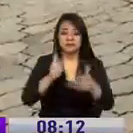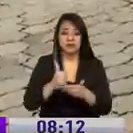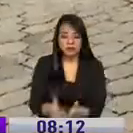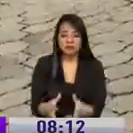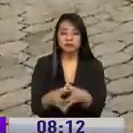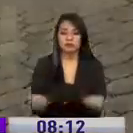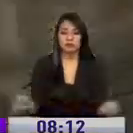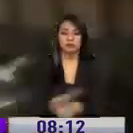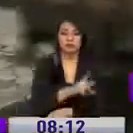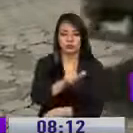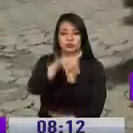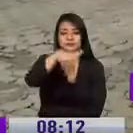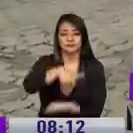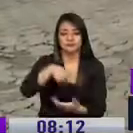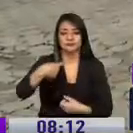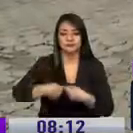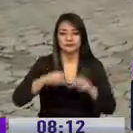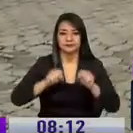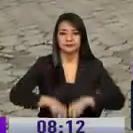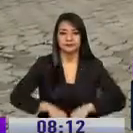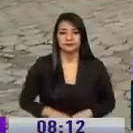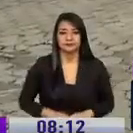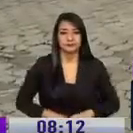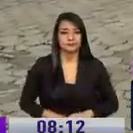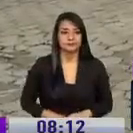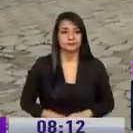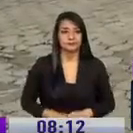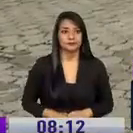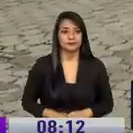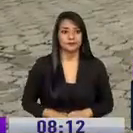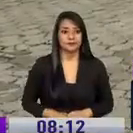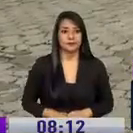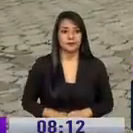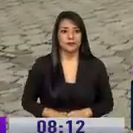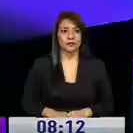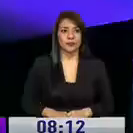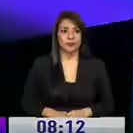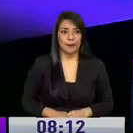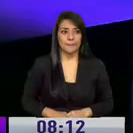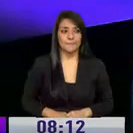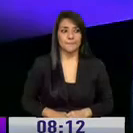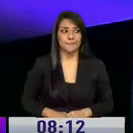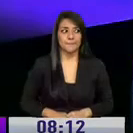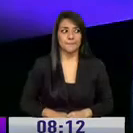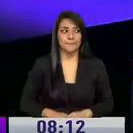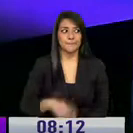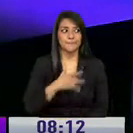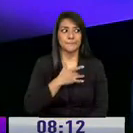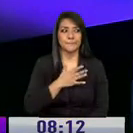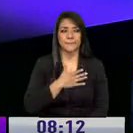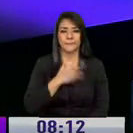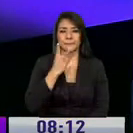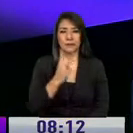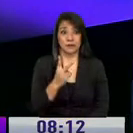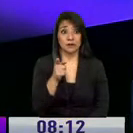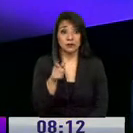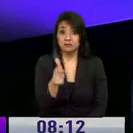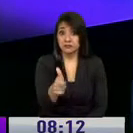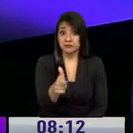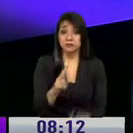esta zona del centro histórico de la urbe, informó Sofía Vintimilla. Qué pena da ver eso, ¿no? A